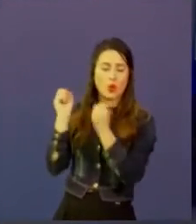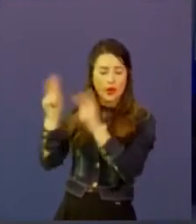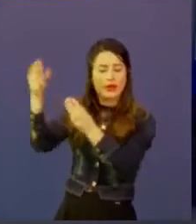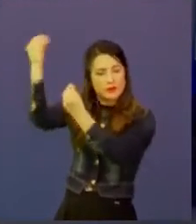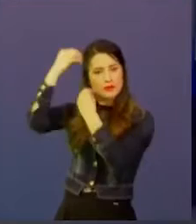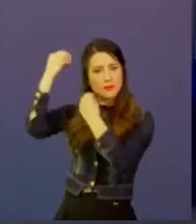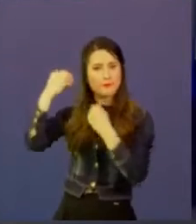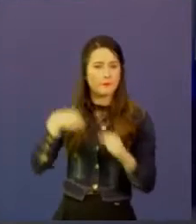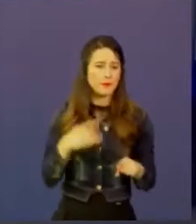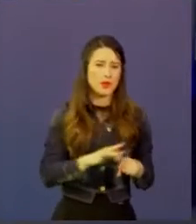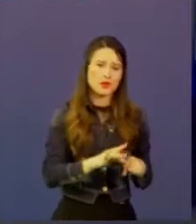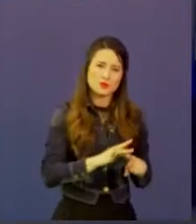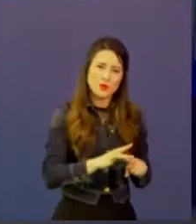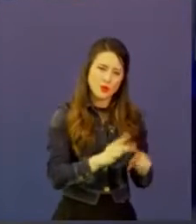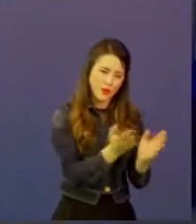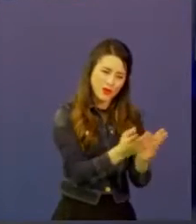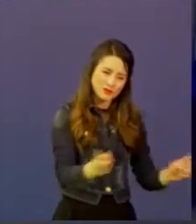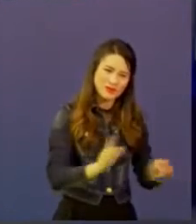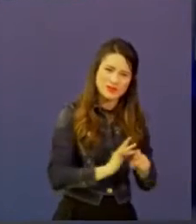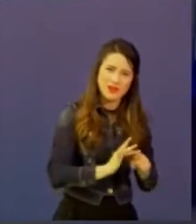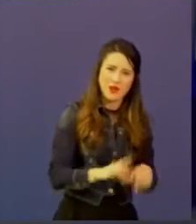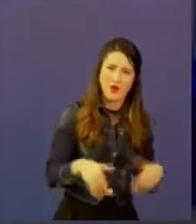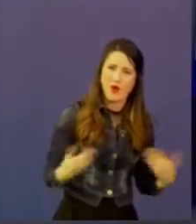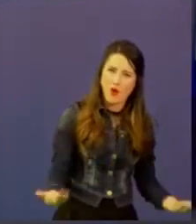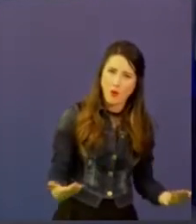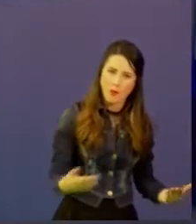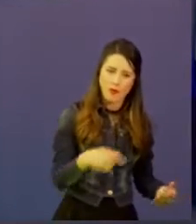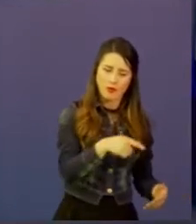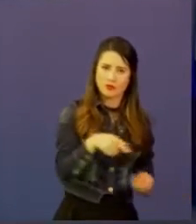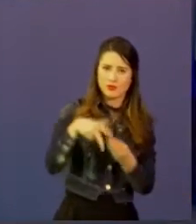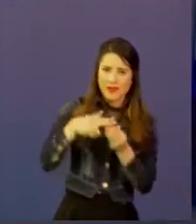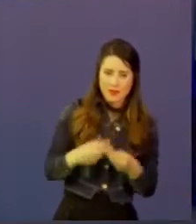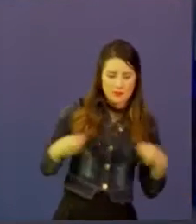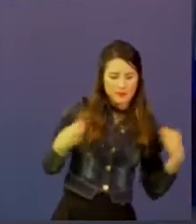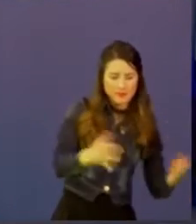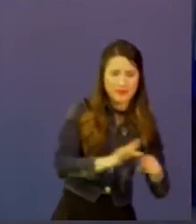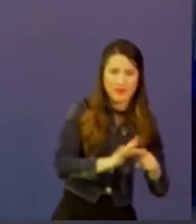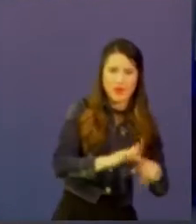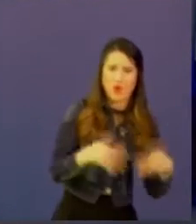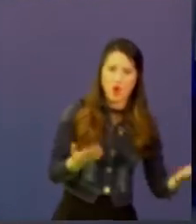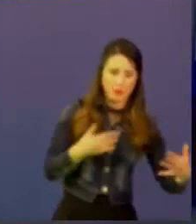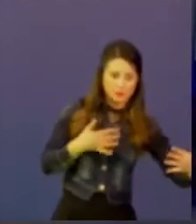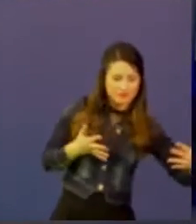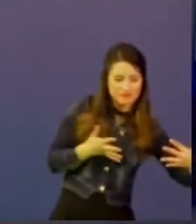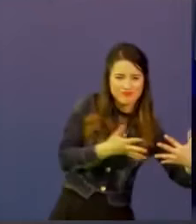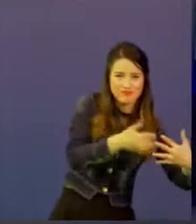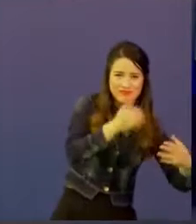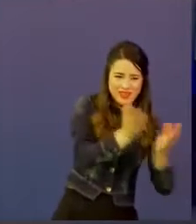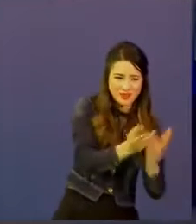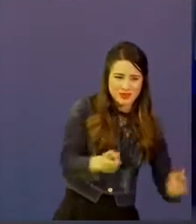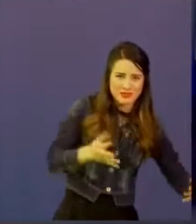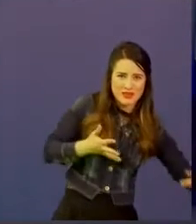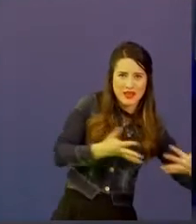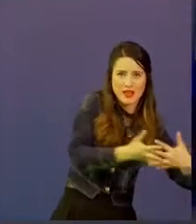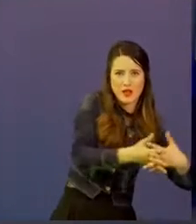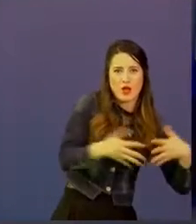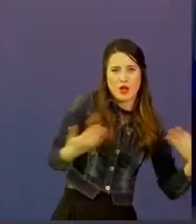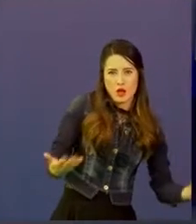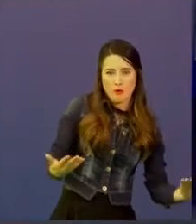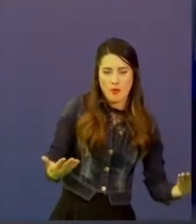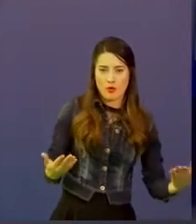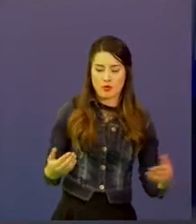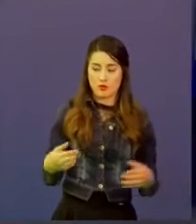estudiantes las piden y las necesitan y que con eso yo puedo lograr una mayor empatía, pero la pregunta es, para darle paso a